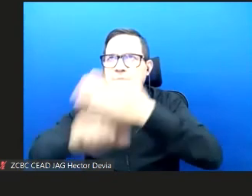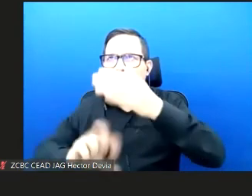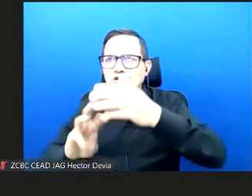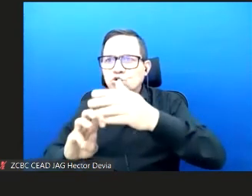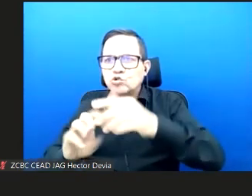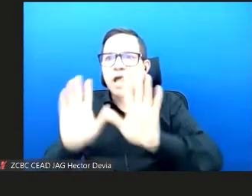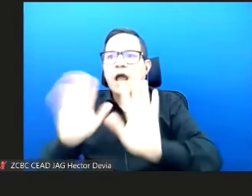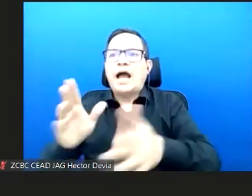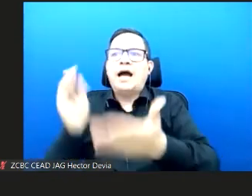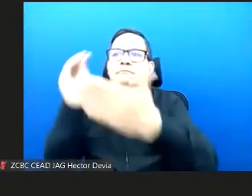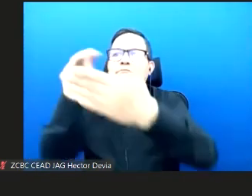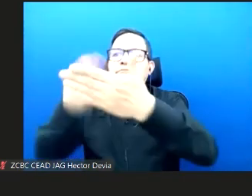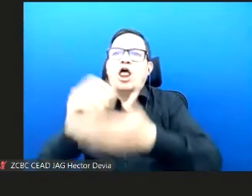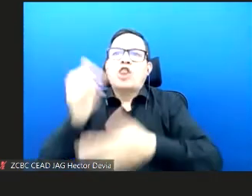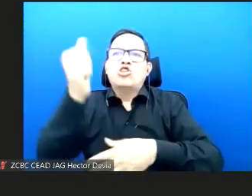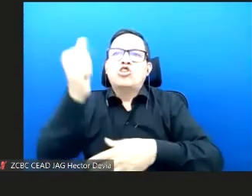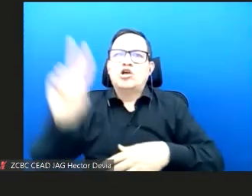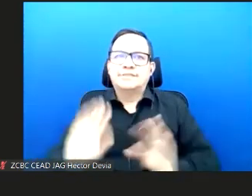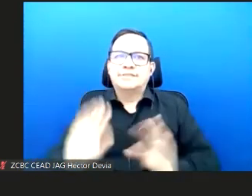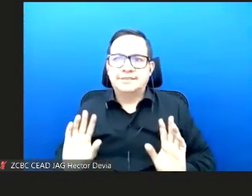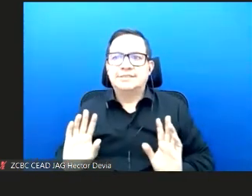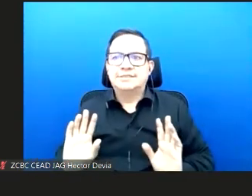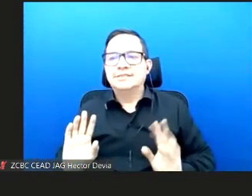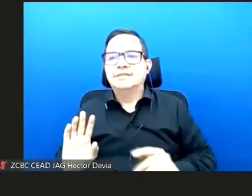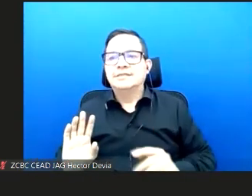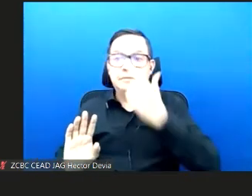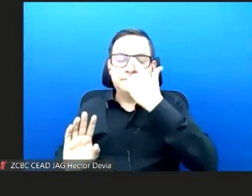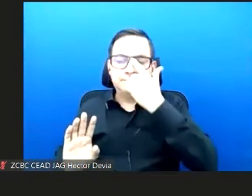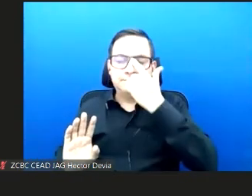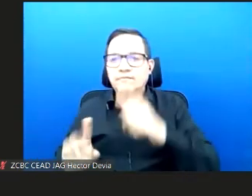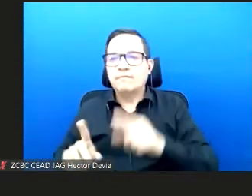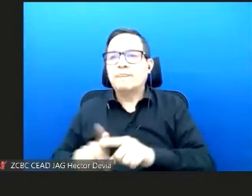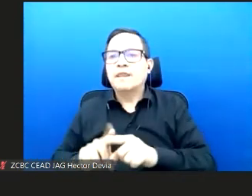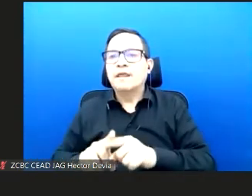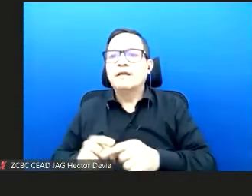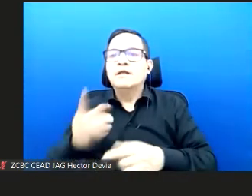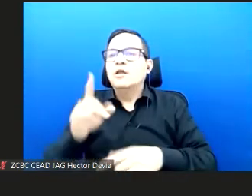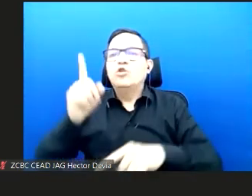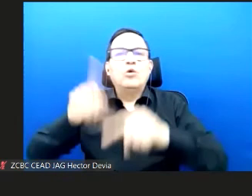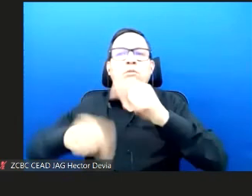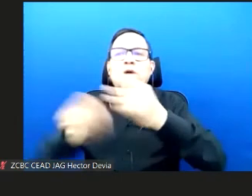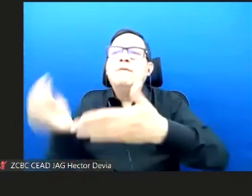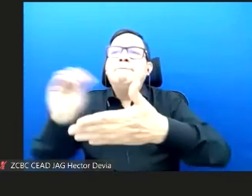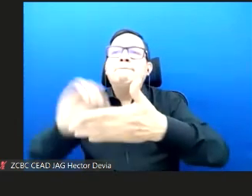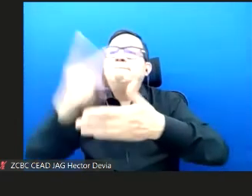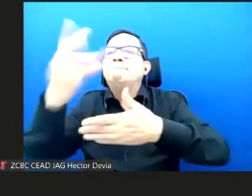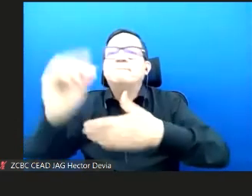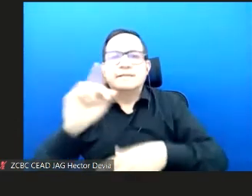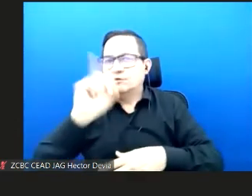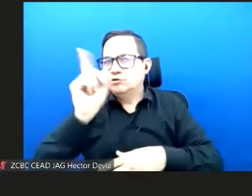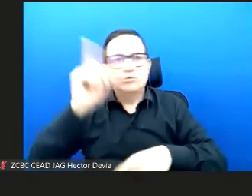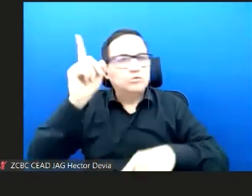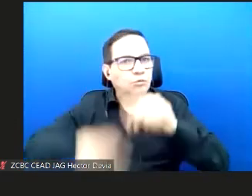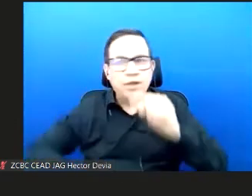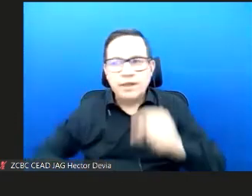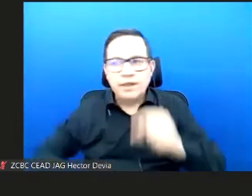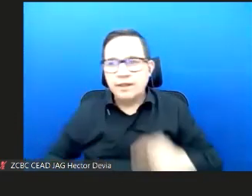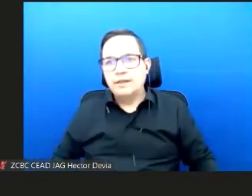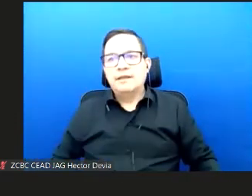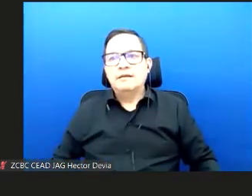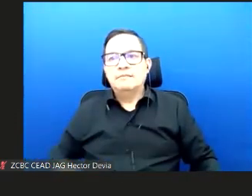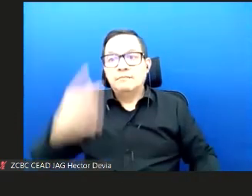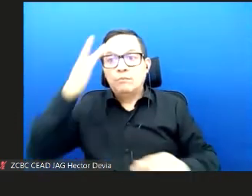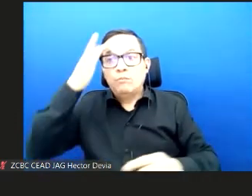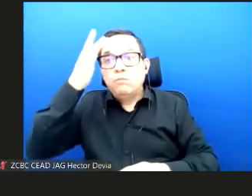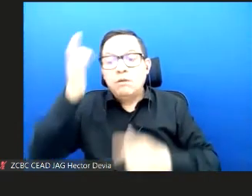12. ¿Listo? ¿Qué pasa? Que yo no puedo colocar aquí 20. Digamos que yo colocar aquí el 20. ¿Listo? Si yo